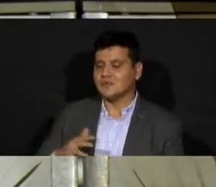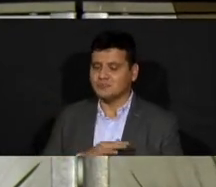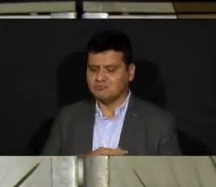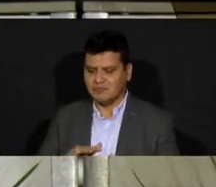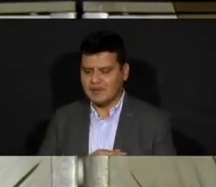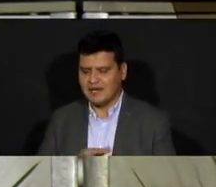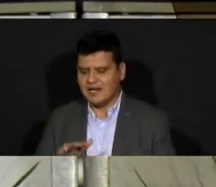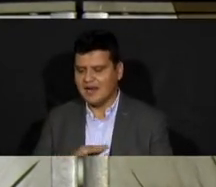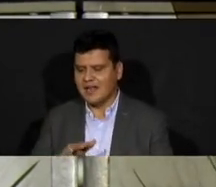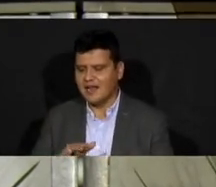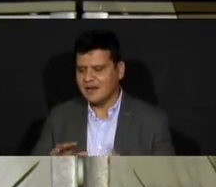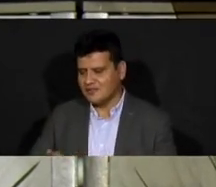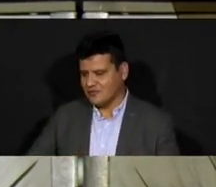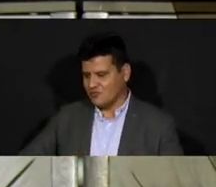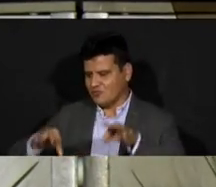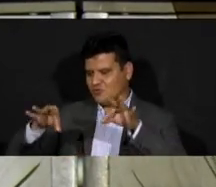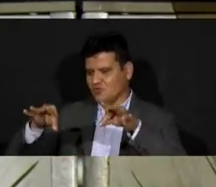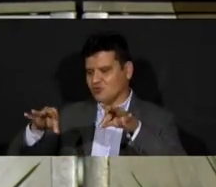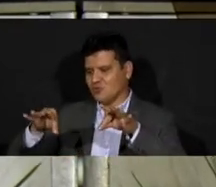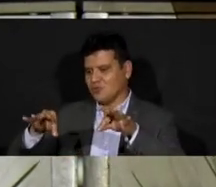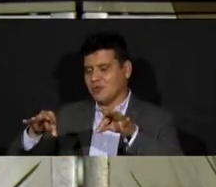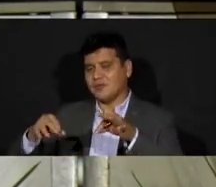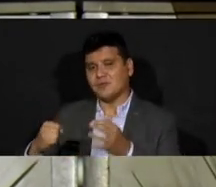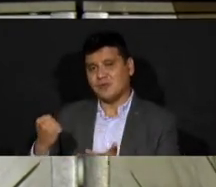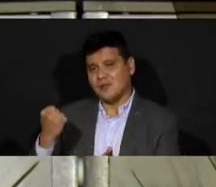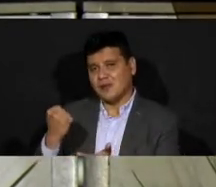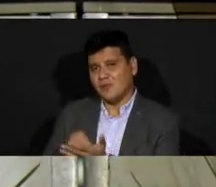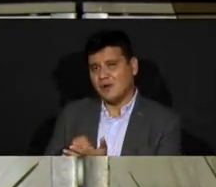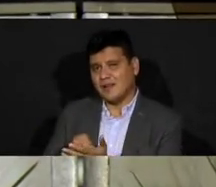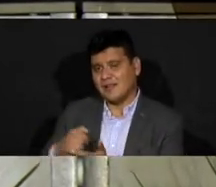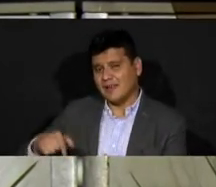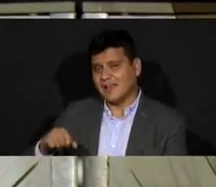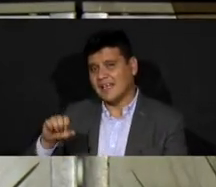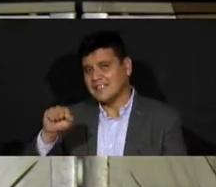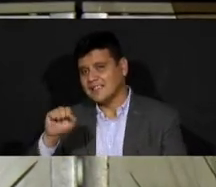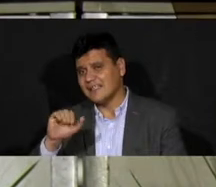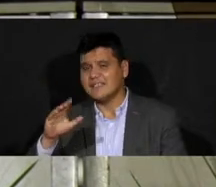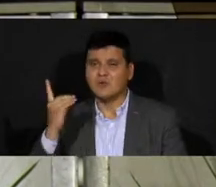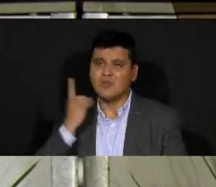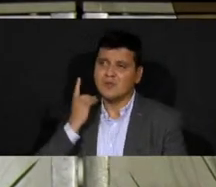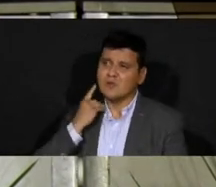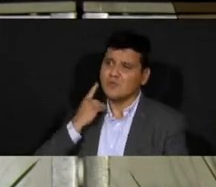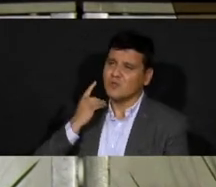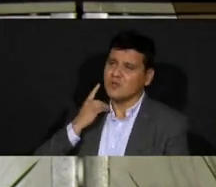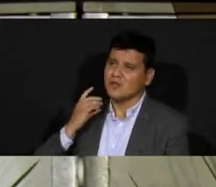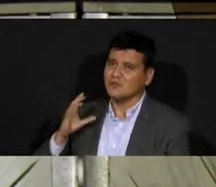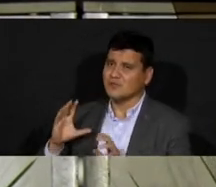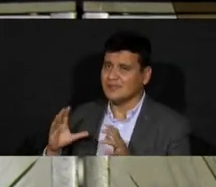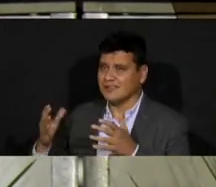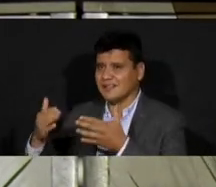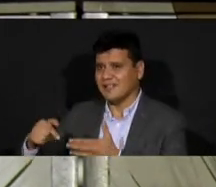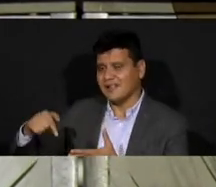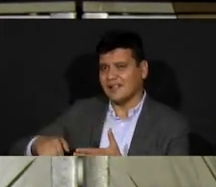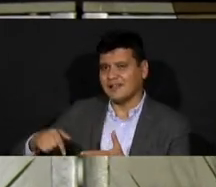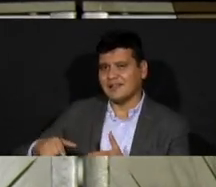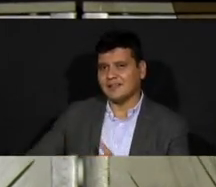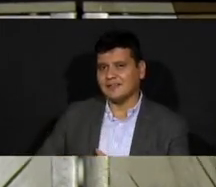1025/2021 de la 60ª Diputación Permanente, de la 2ª Diputación Permanente de